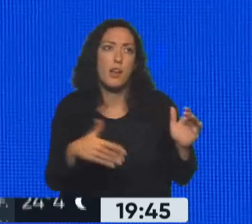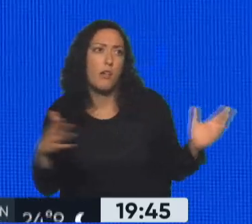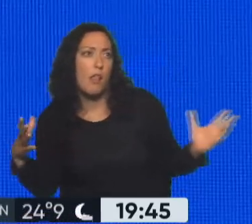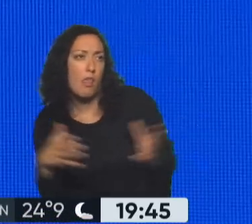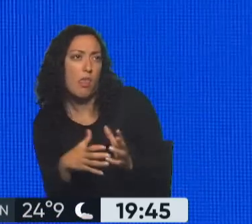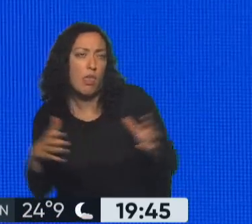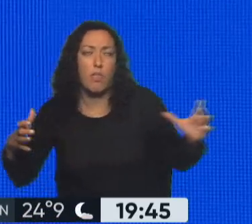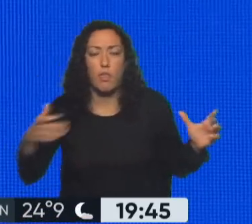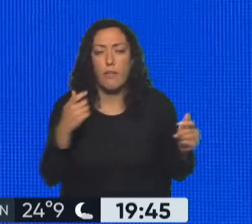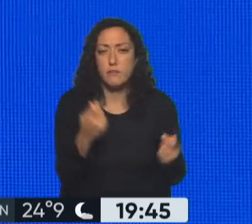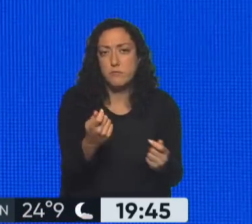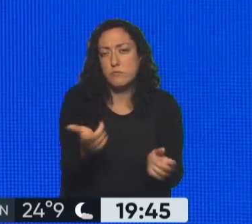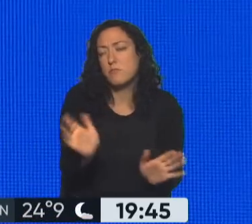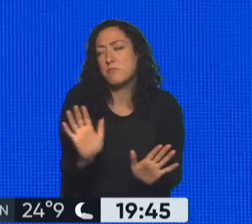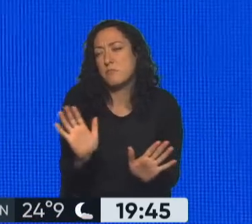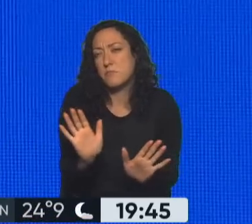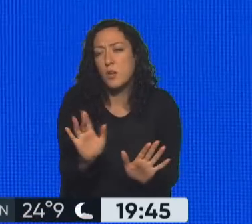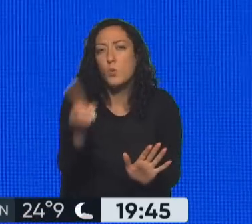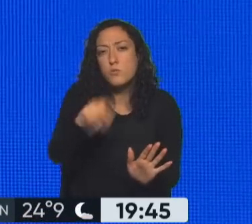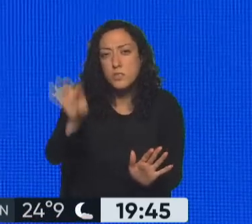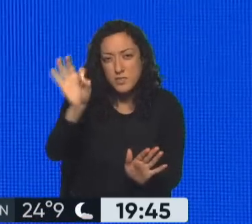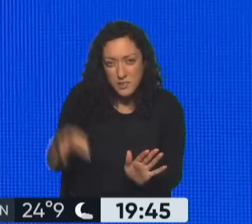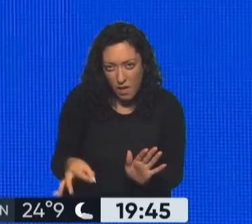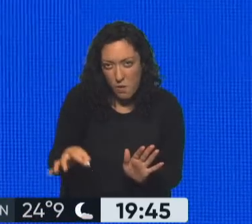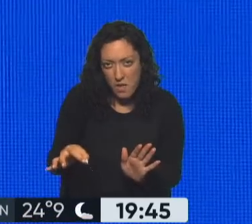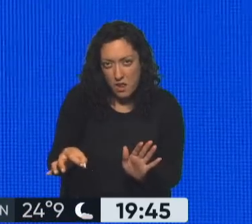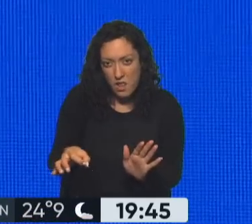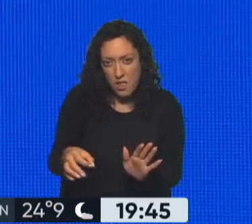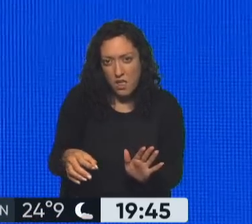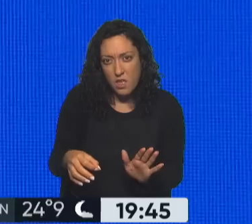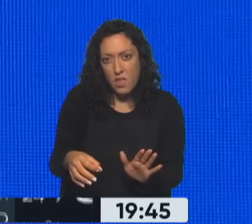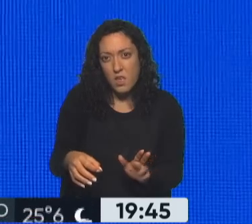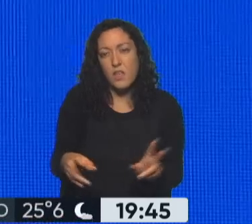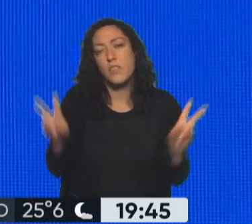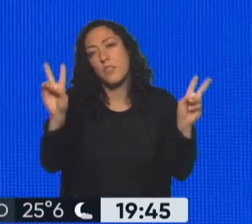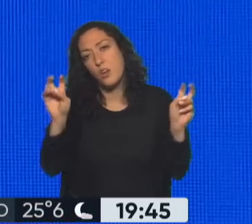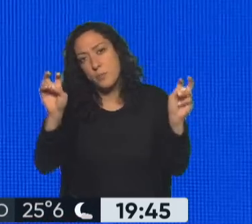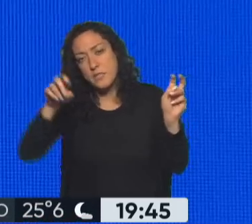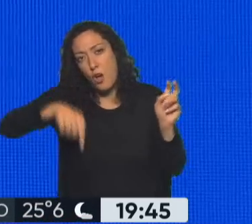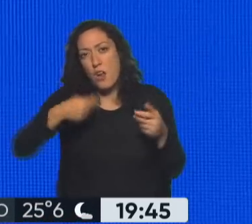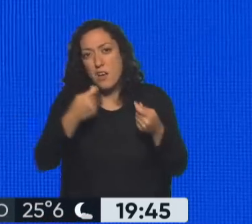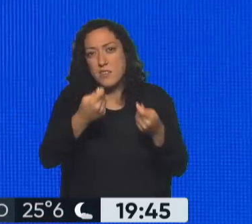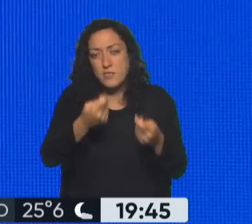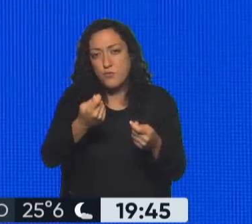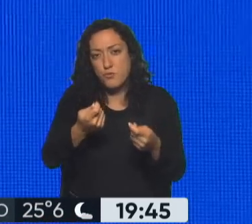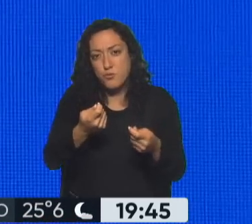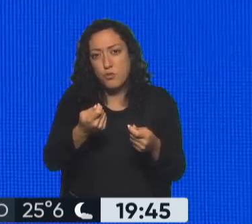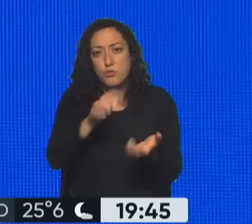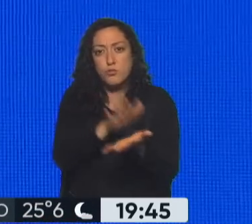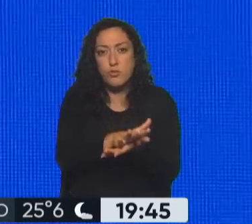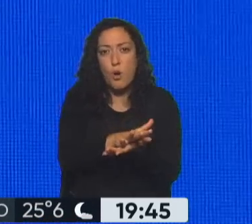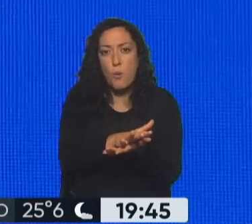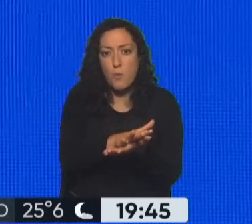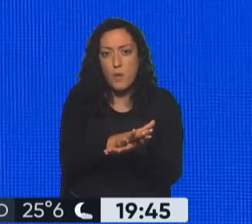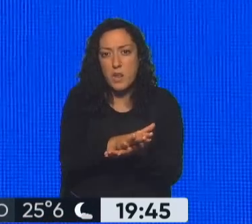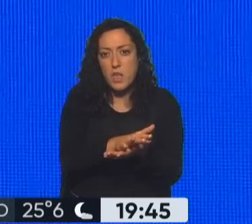otro. ¿Saben cuánto se gasta? Y lo vamos a poner entre paréntesis, en materia de